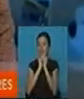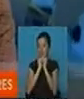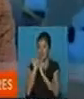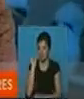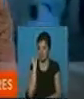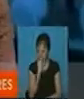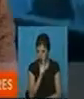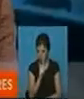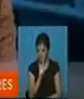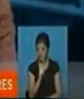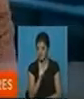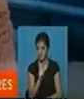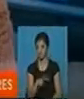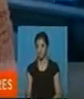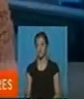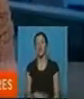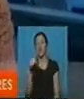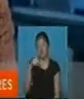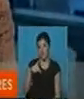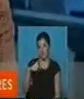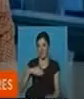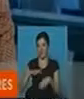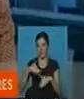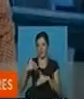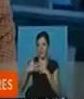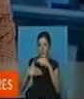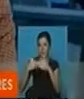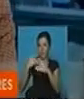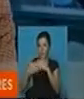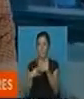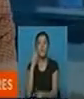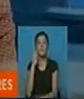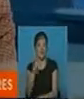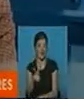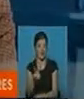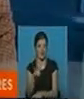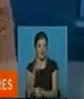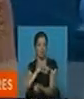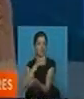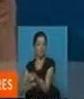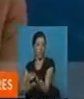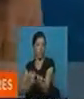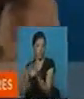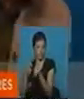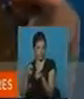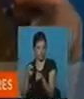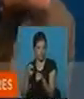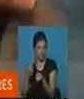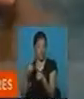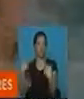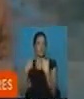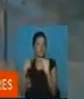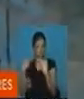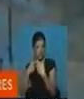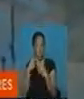y creo que debemos, en tiempos más modernos, a ver la capacidad de lobby que ha tenido la asociación de rifle